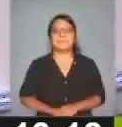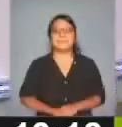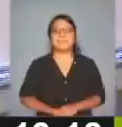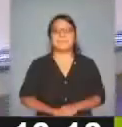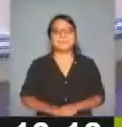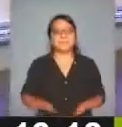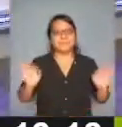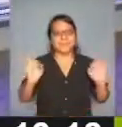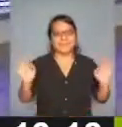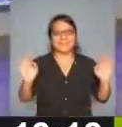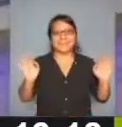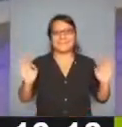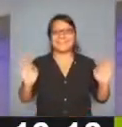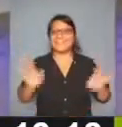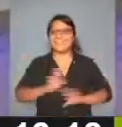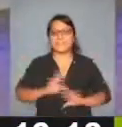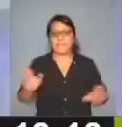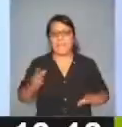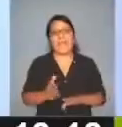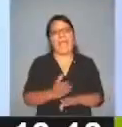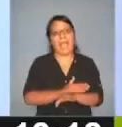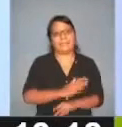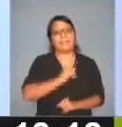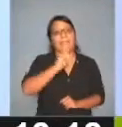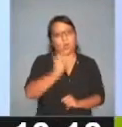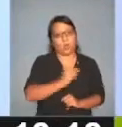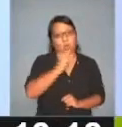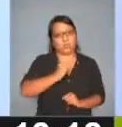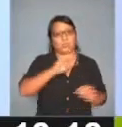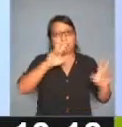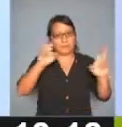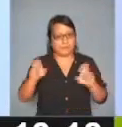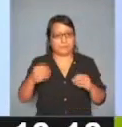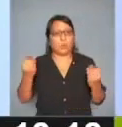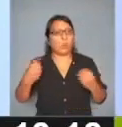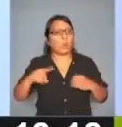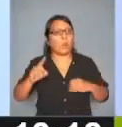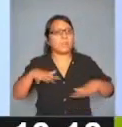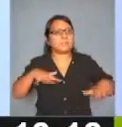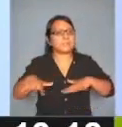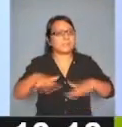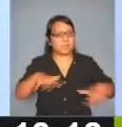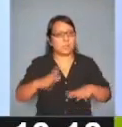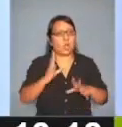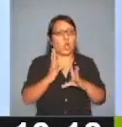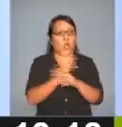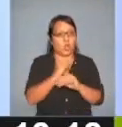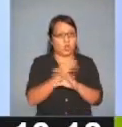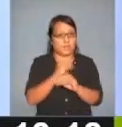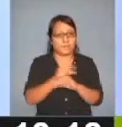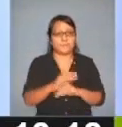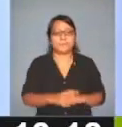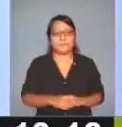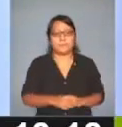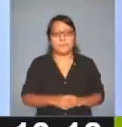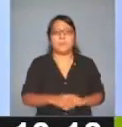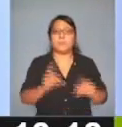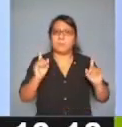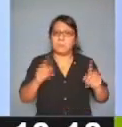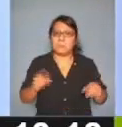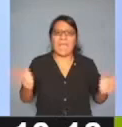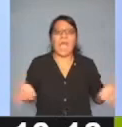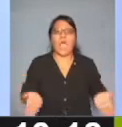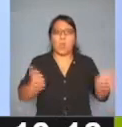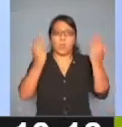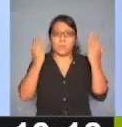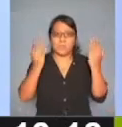hacíamos referencia en el inicio de este noticiero a la situación también del transporte y del incremento en